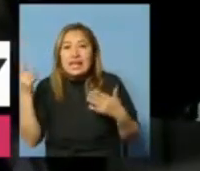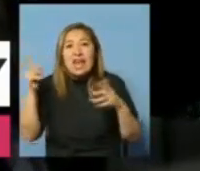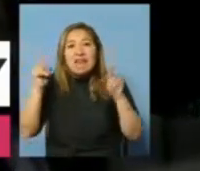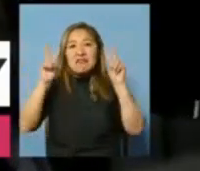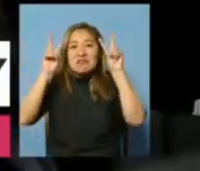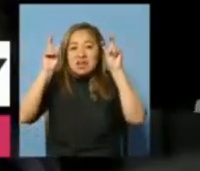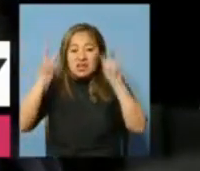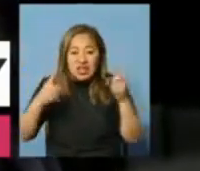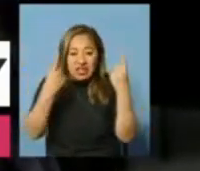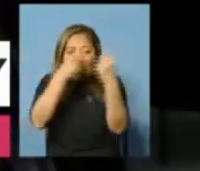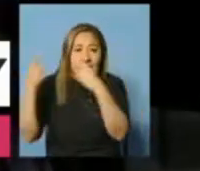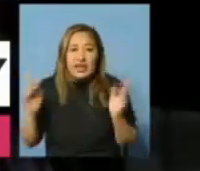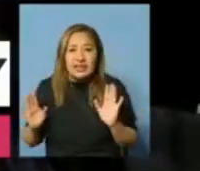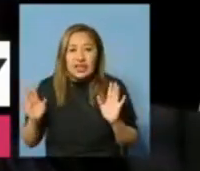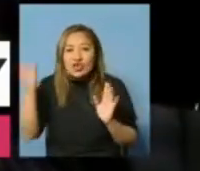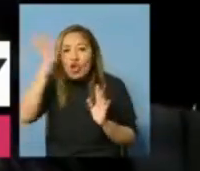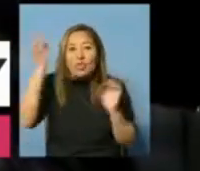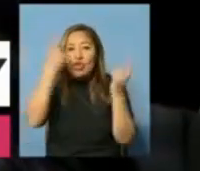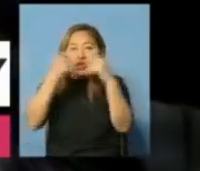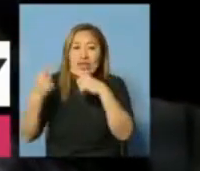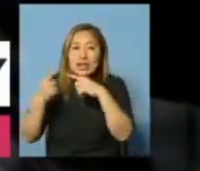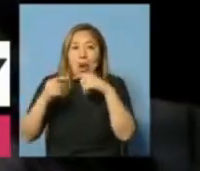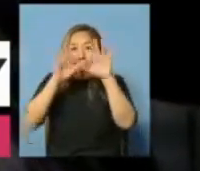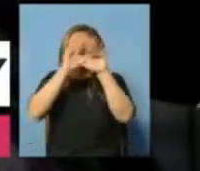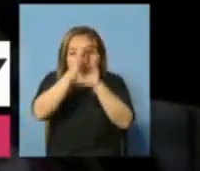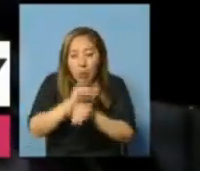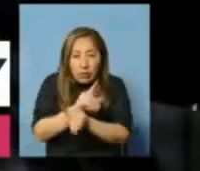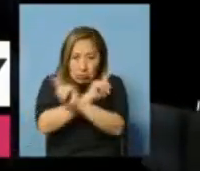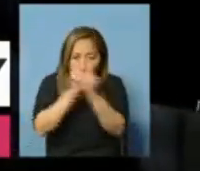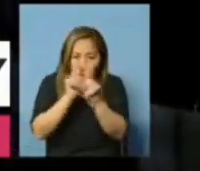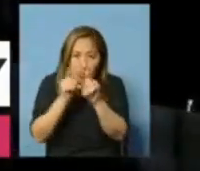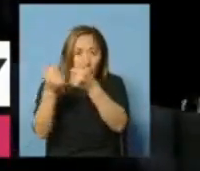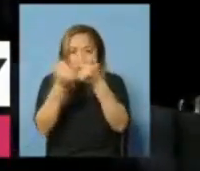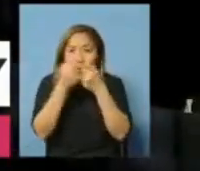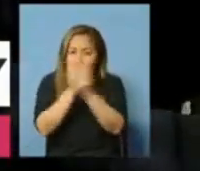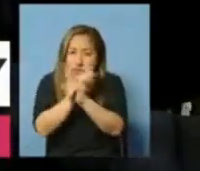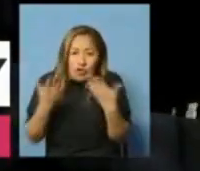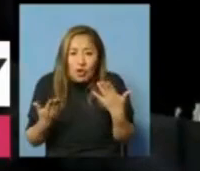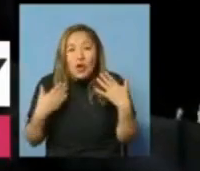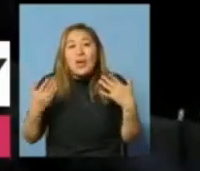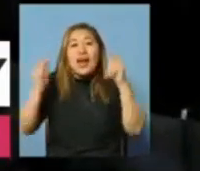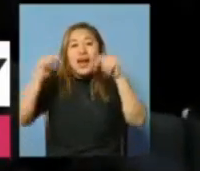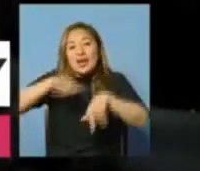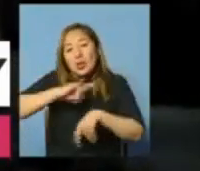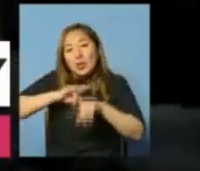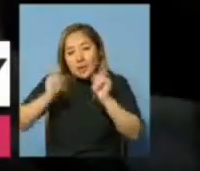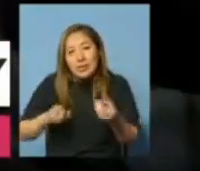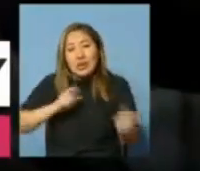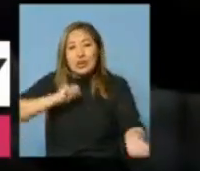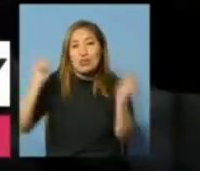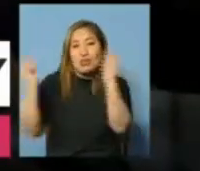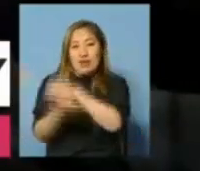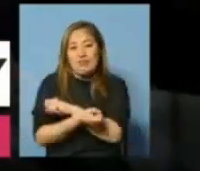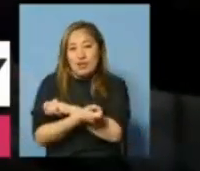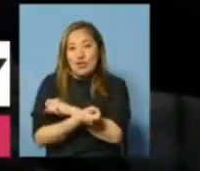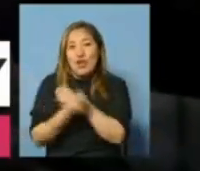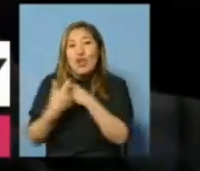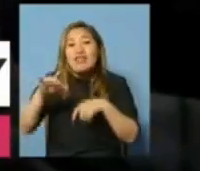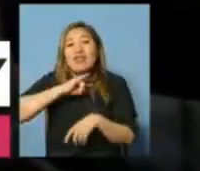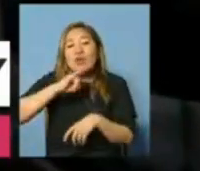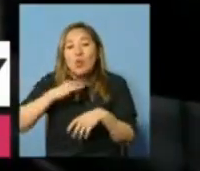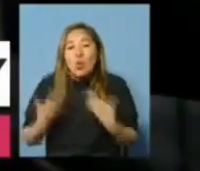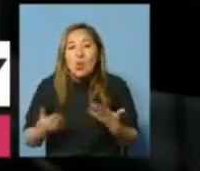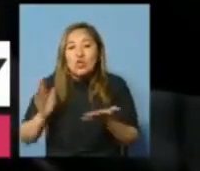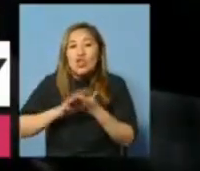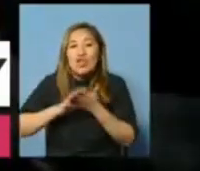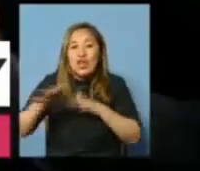un tema, sobre otro, distintas, no tiene por qué uno estar de acuerdo con todo, pero no podemos negar que en Jujuy también hay una transformación de la provincia